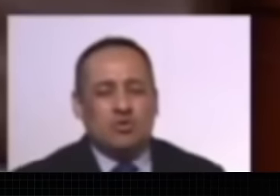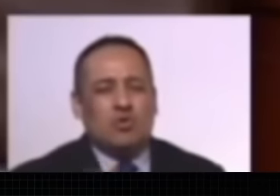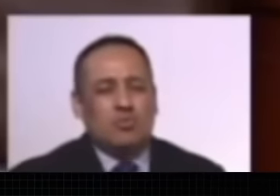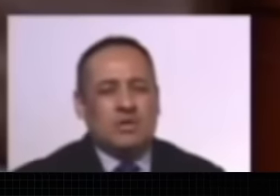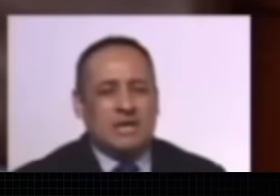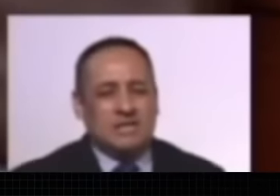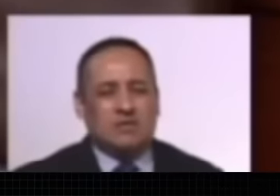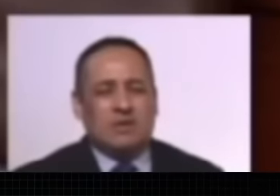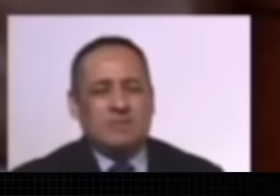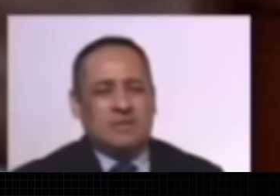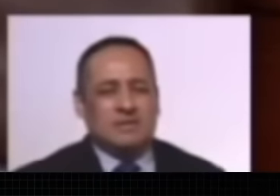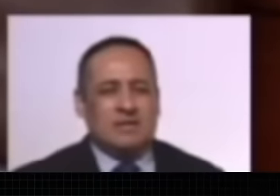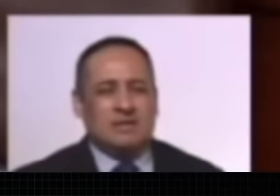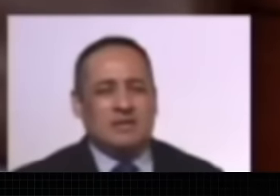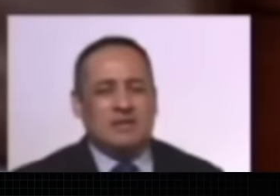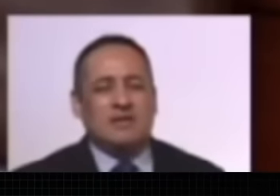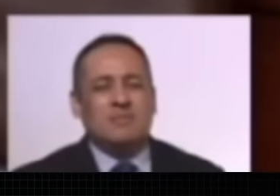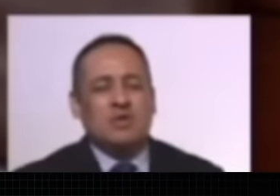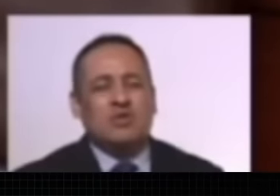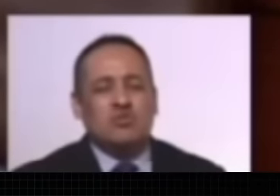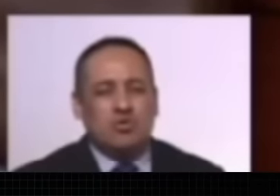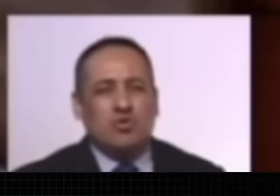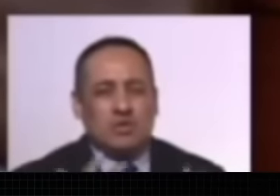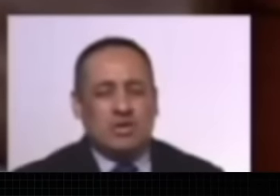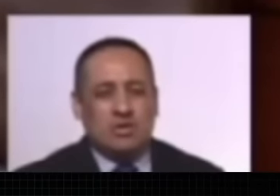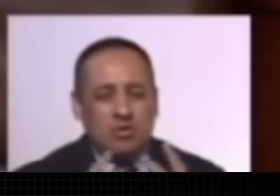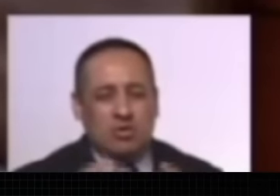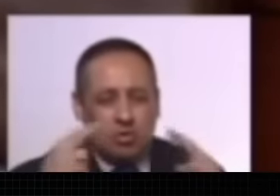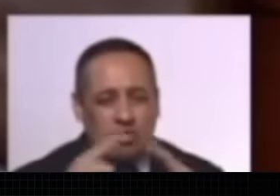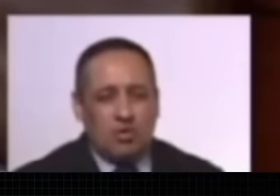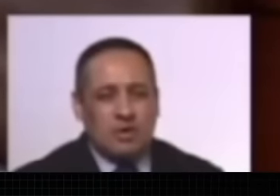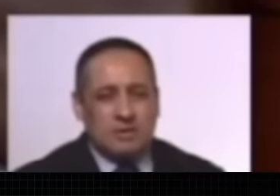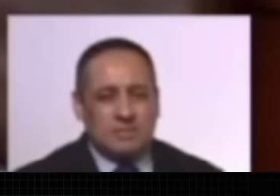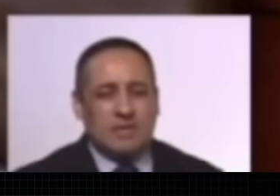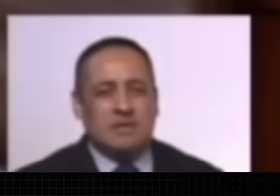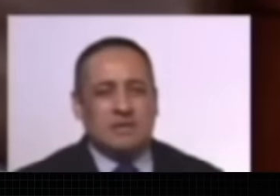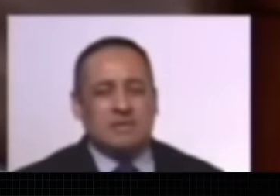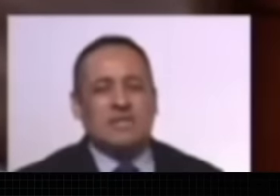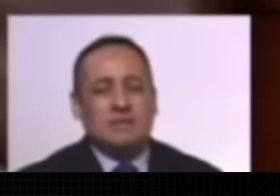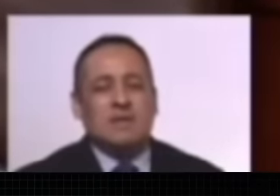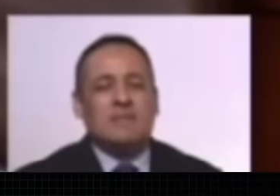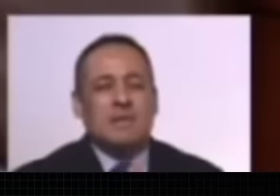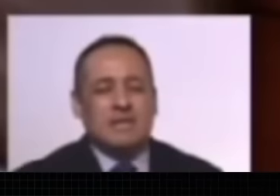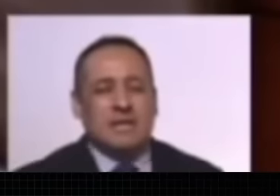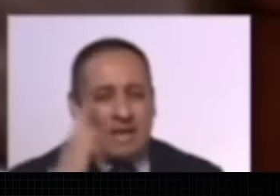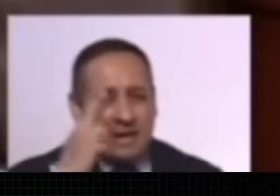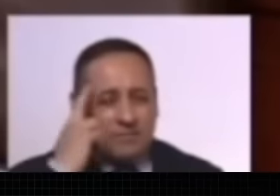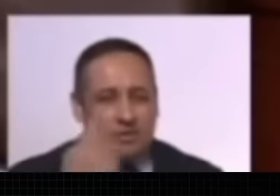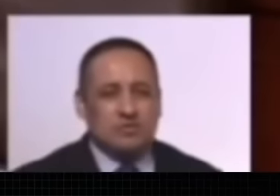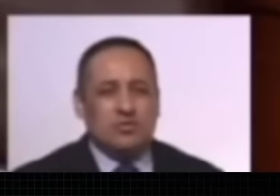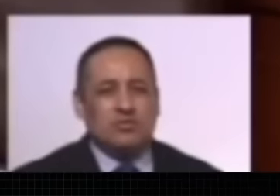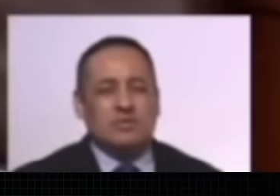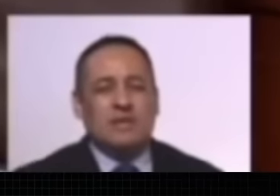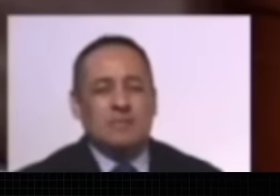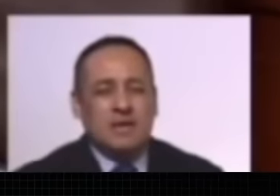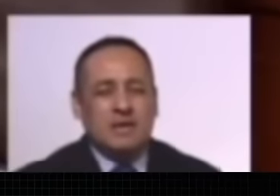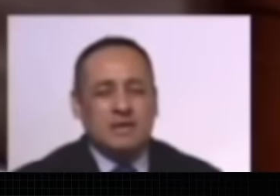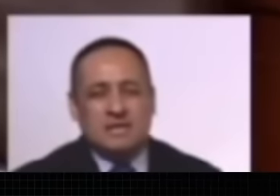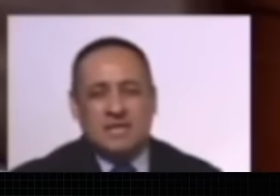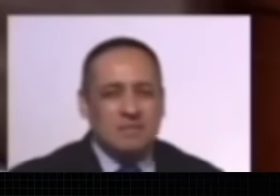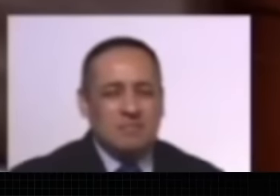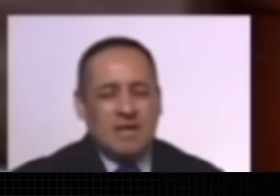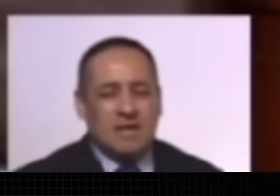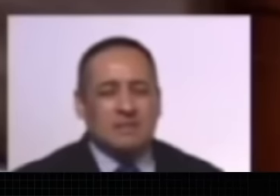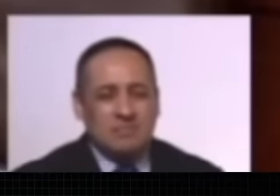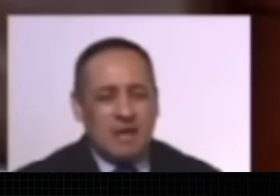señora presidenta, pero yo quiero reconocer y pedir la reflexión de más